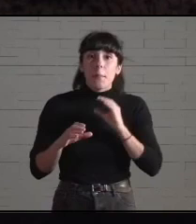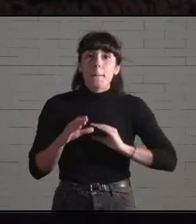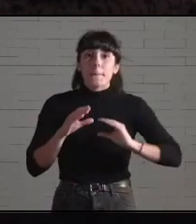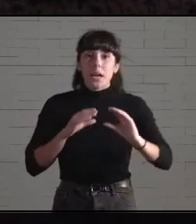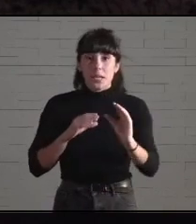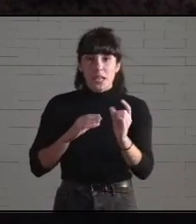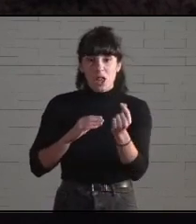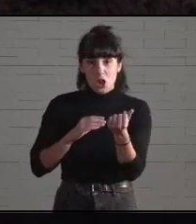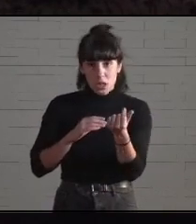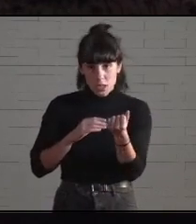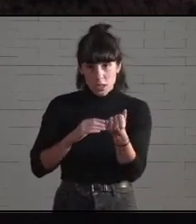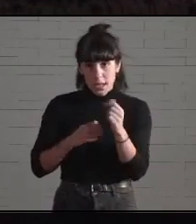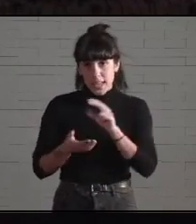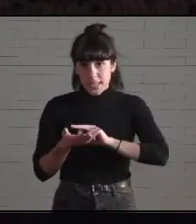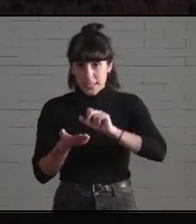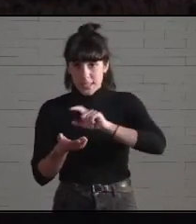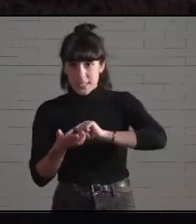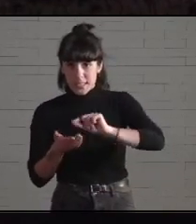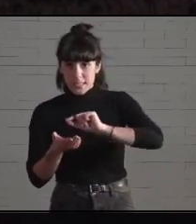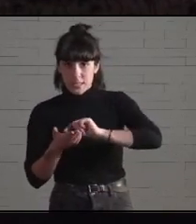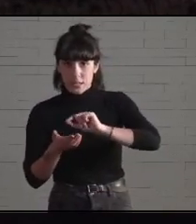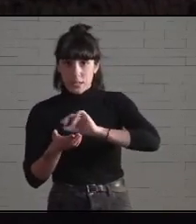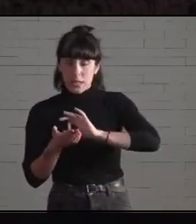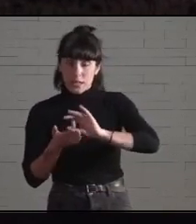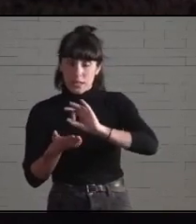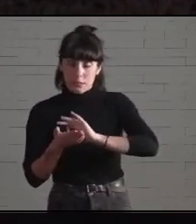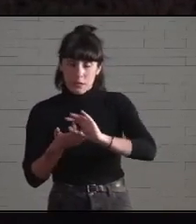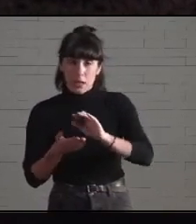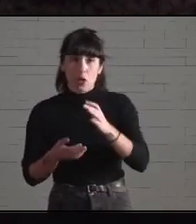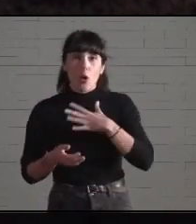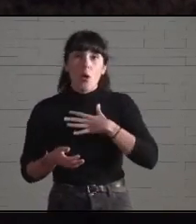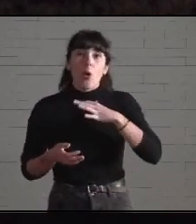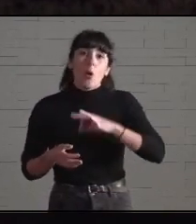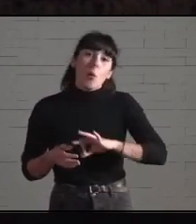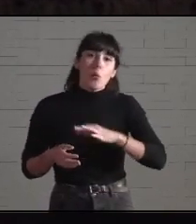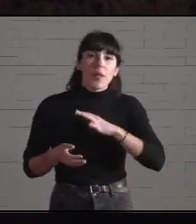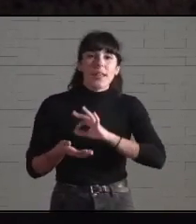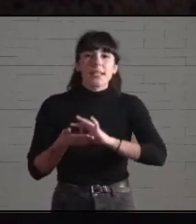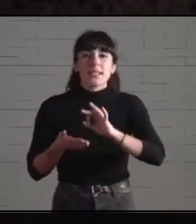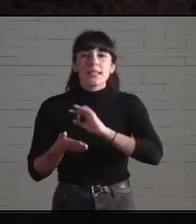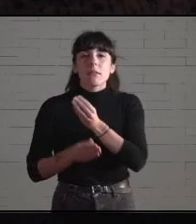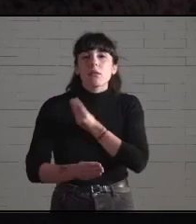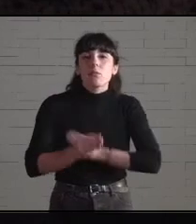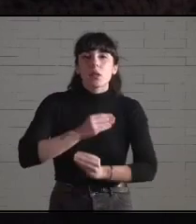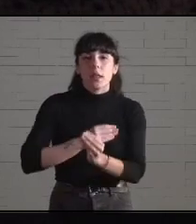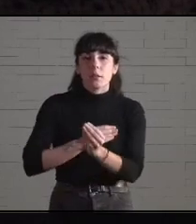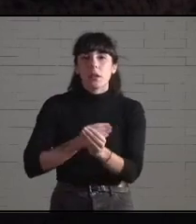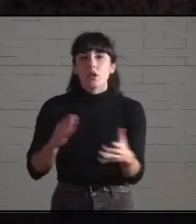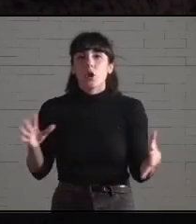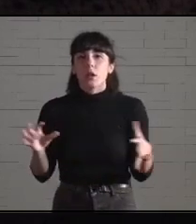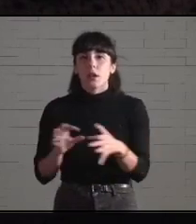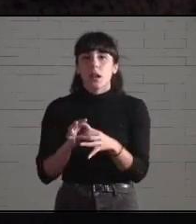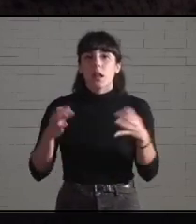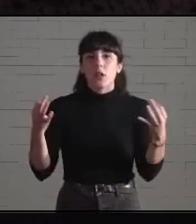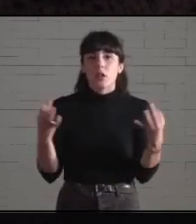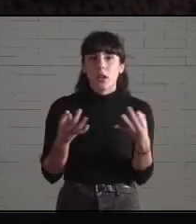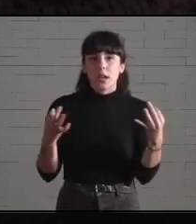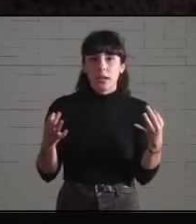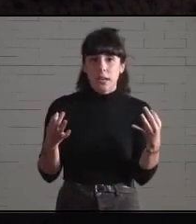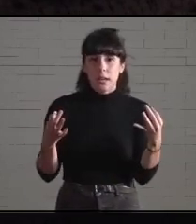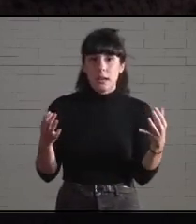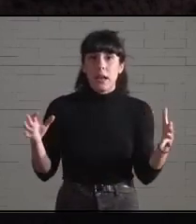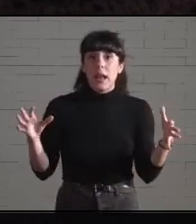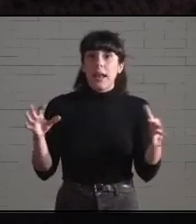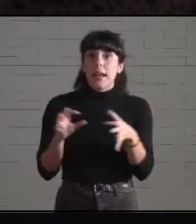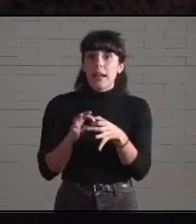permisos, todas no, pero muchas, por ejemplo, el permiso por nacimiento y cuidado de menor, está ligada a tu afiliación, a